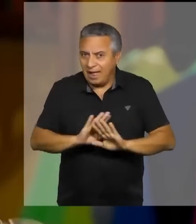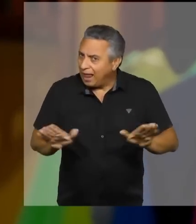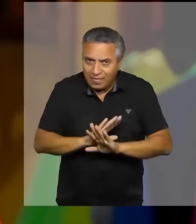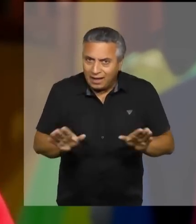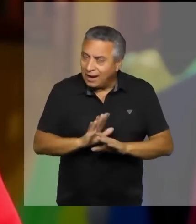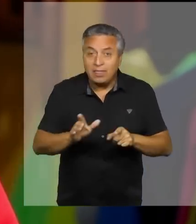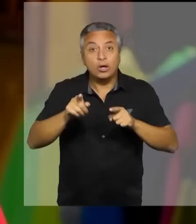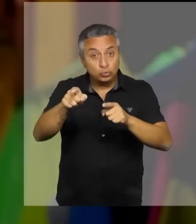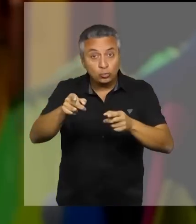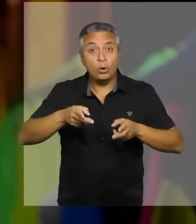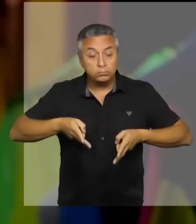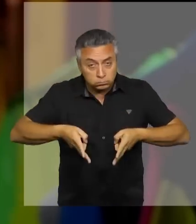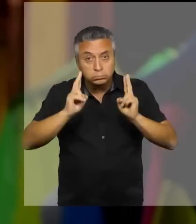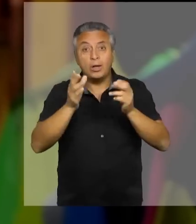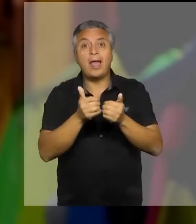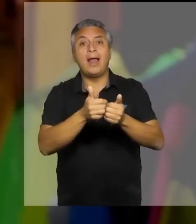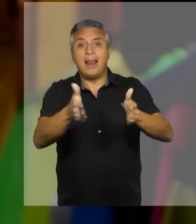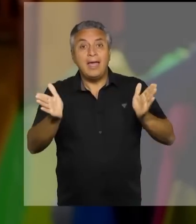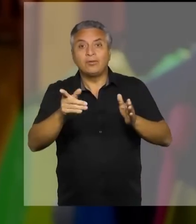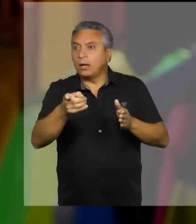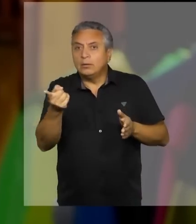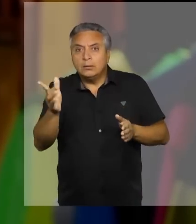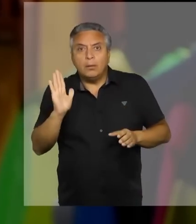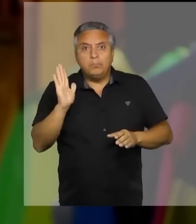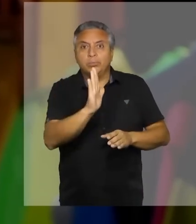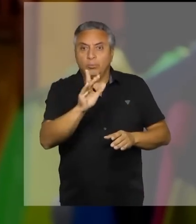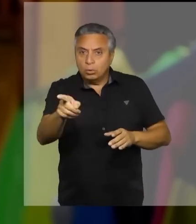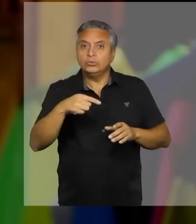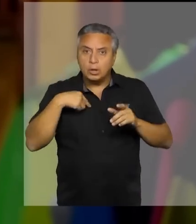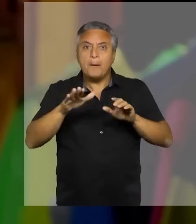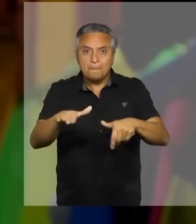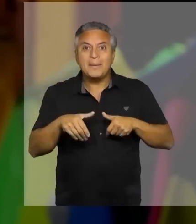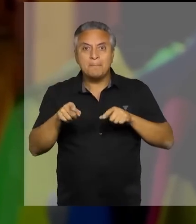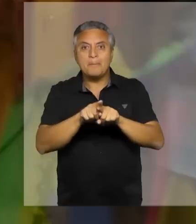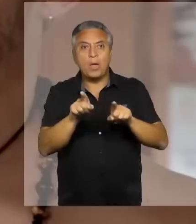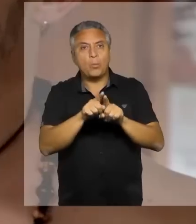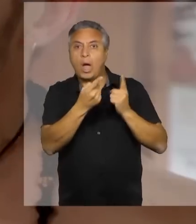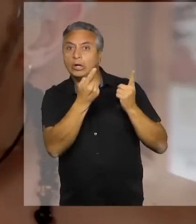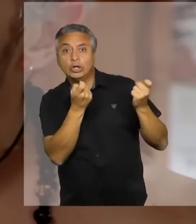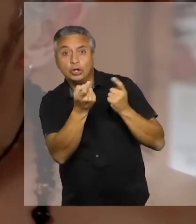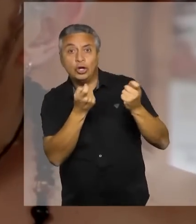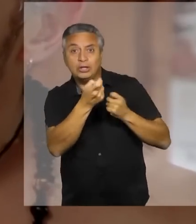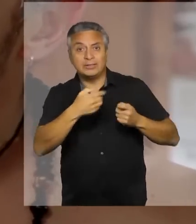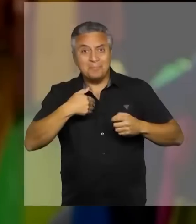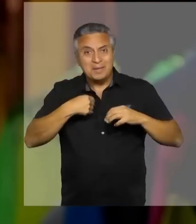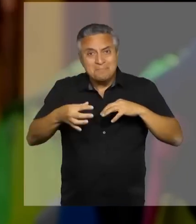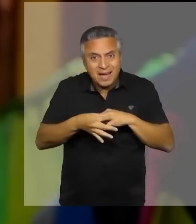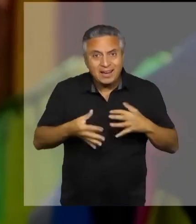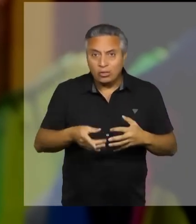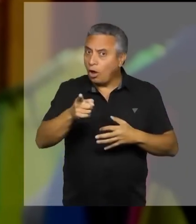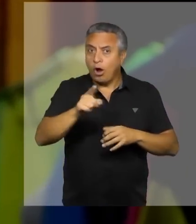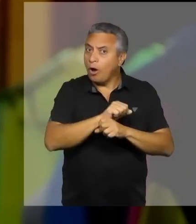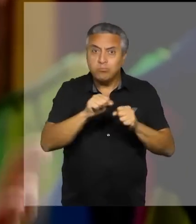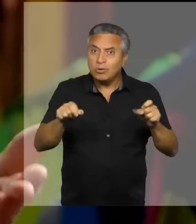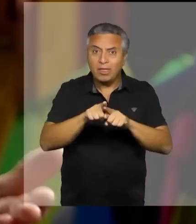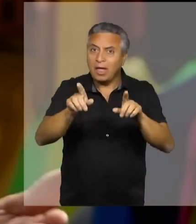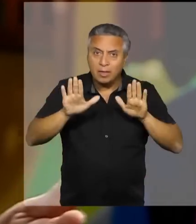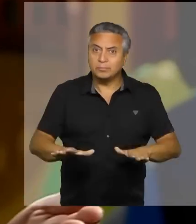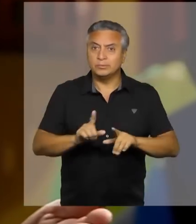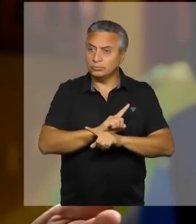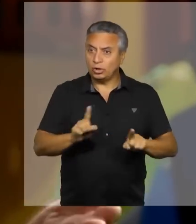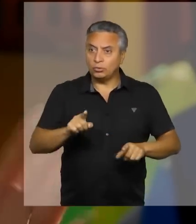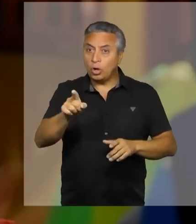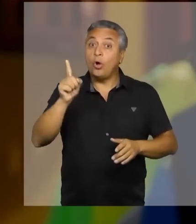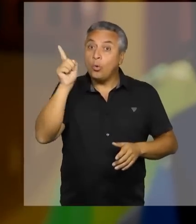que si tú la dejas libre a ella, nada la va a detener para que le siga moviendo el trasero a mi marido. ¿Entiendes o no? Tú no puedes bajar los brazos. La última